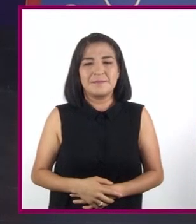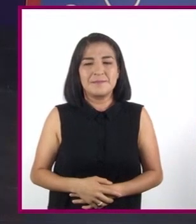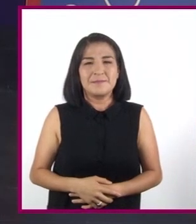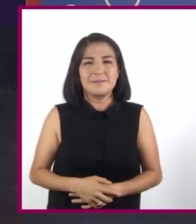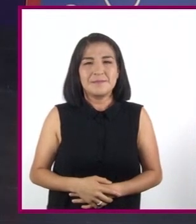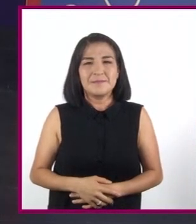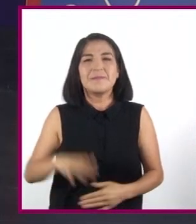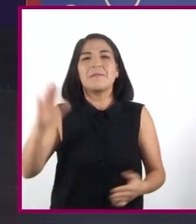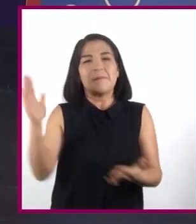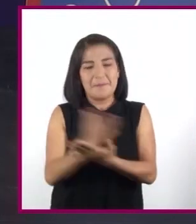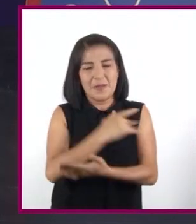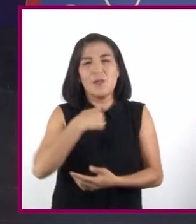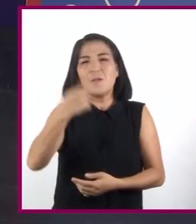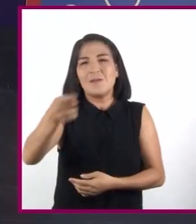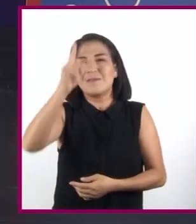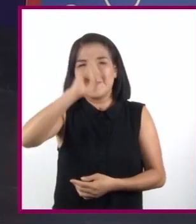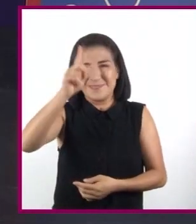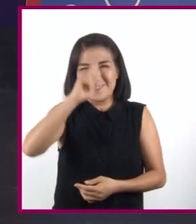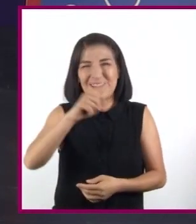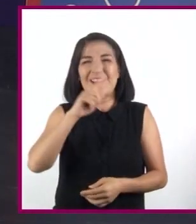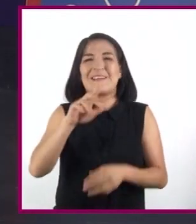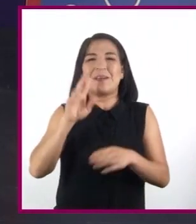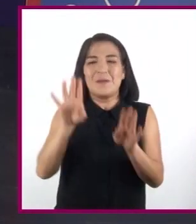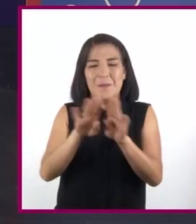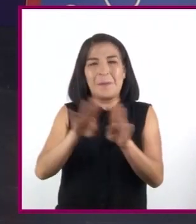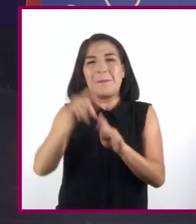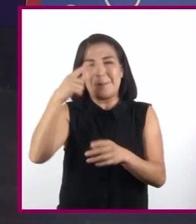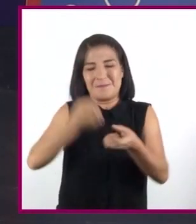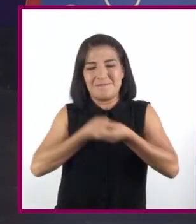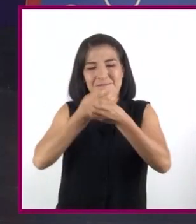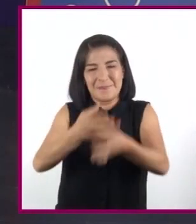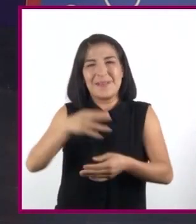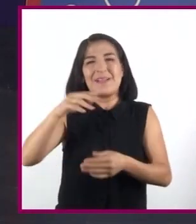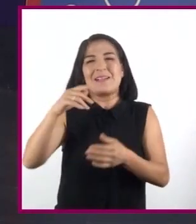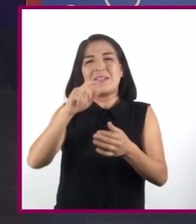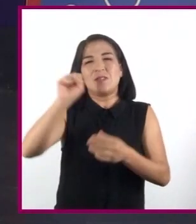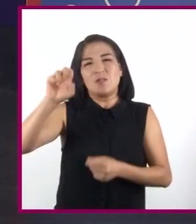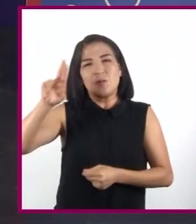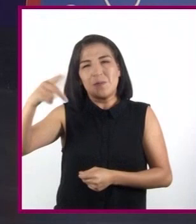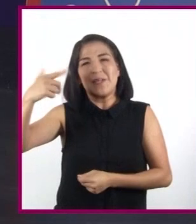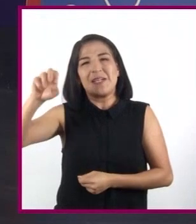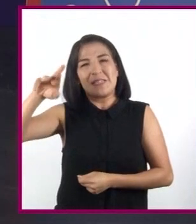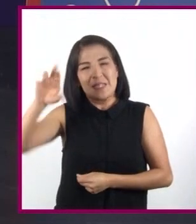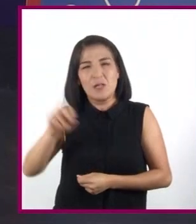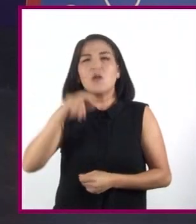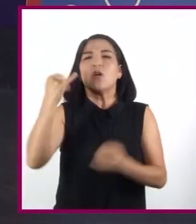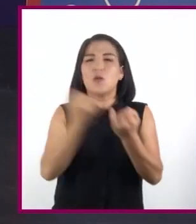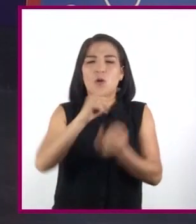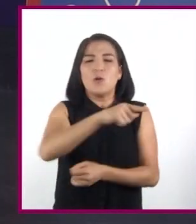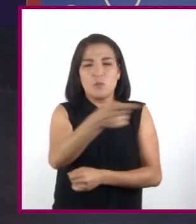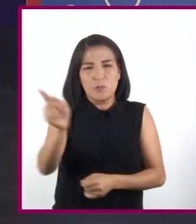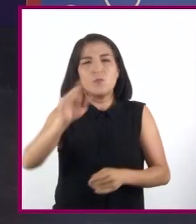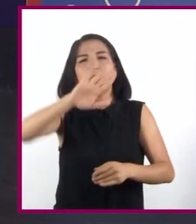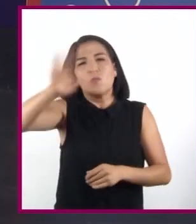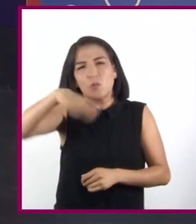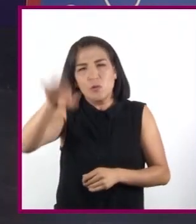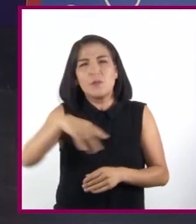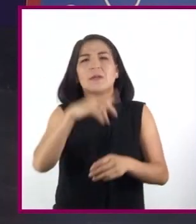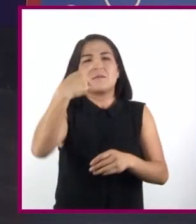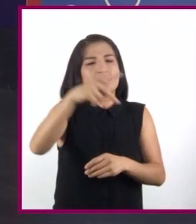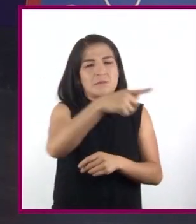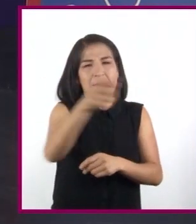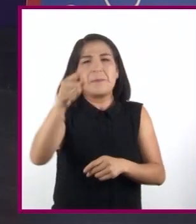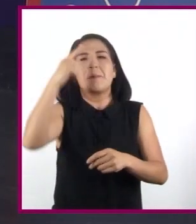Además de las recomendaciones que he compartido con ustedes, les sugiero que busquen por su parte cuentos relacionados con el tema de